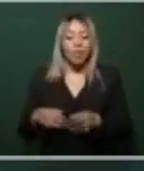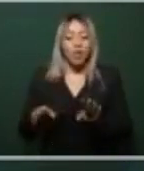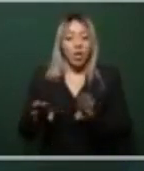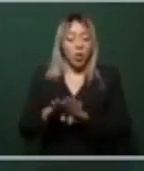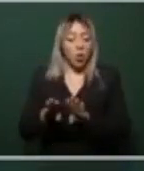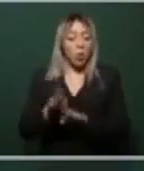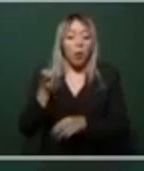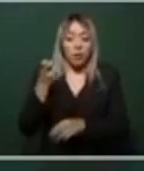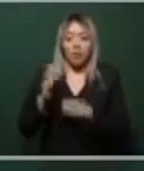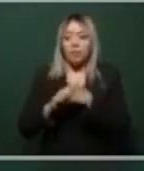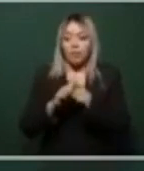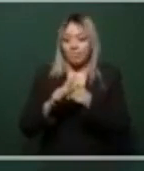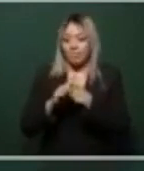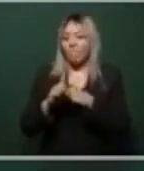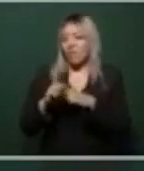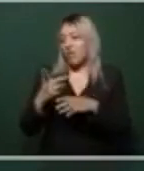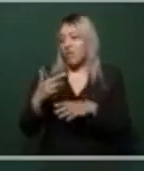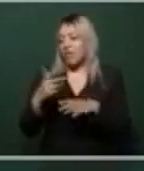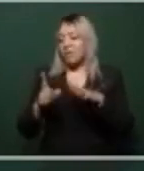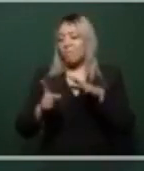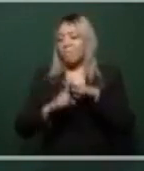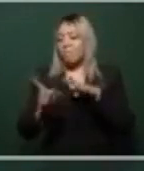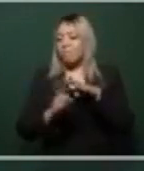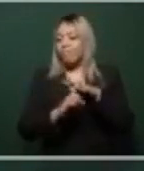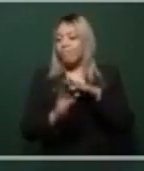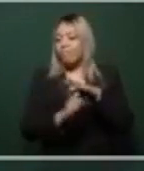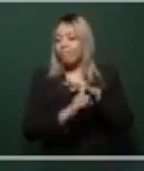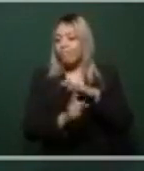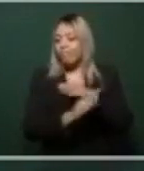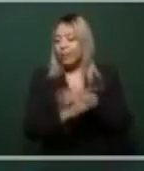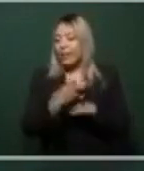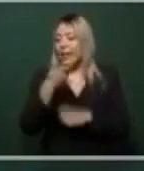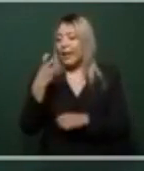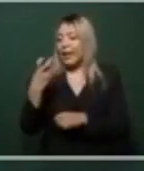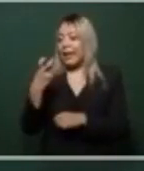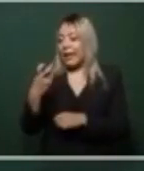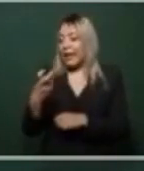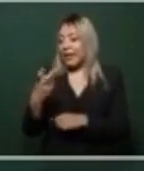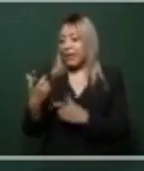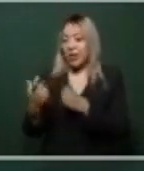fenómeno migratorio, pues esas medidas